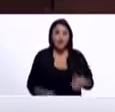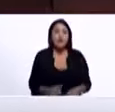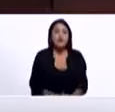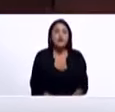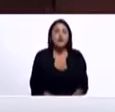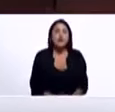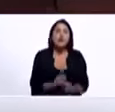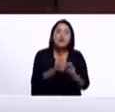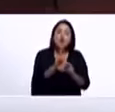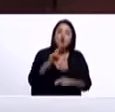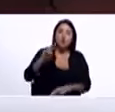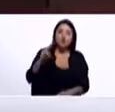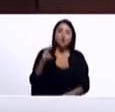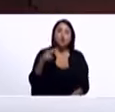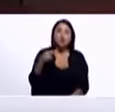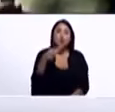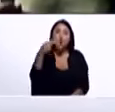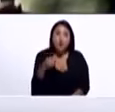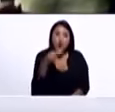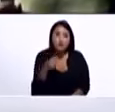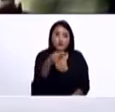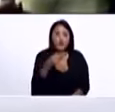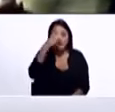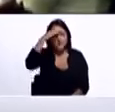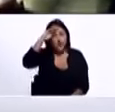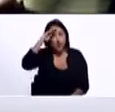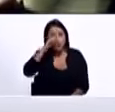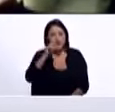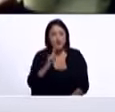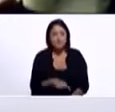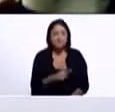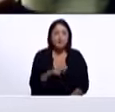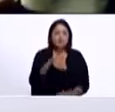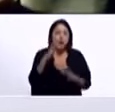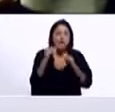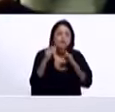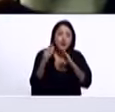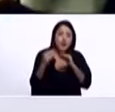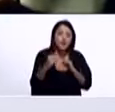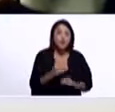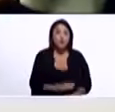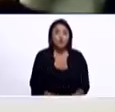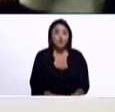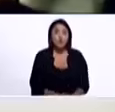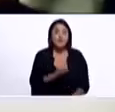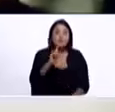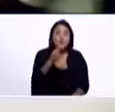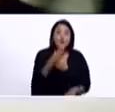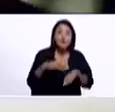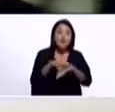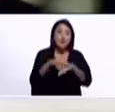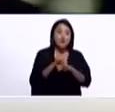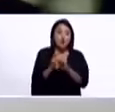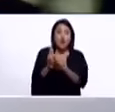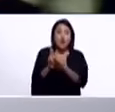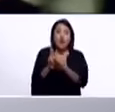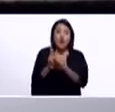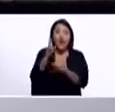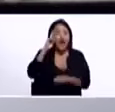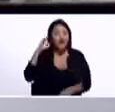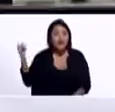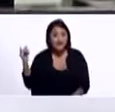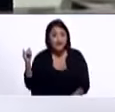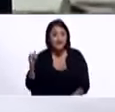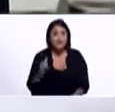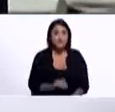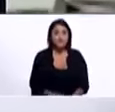con el presidente Díaz-Canel de Cuba. Tuve una larga conversación con el primer ministro de Haití, bueno,